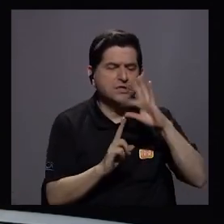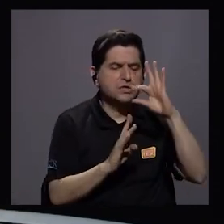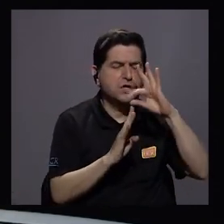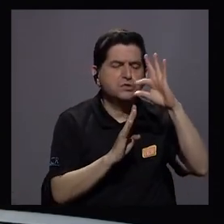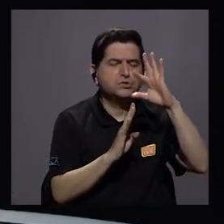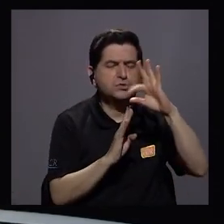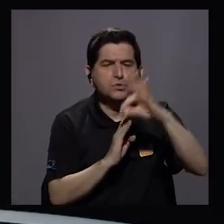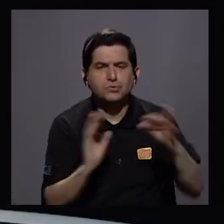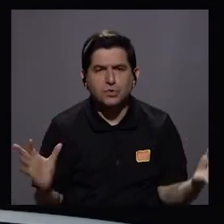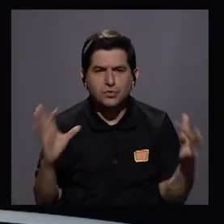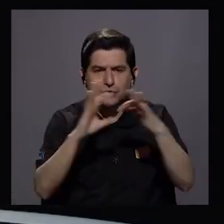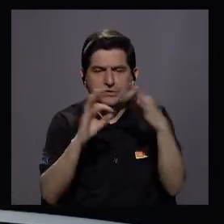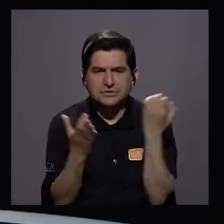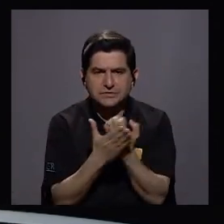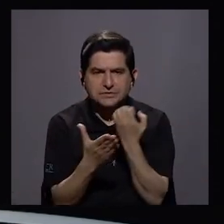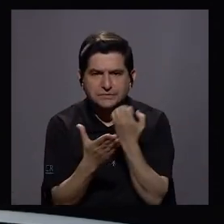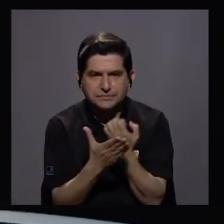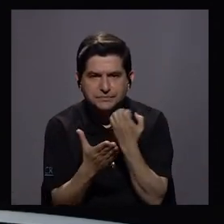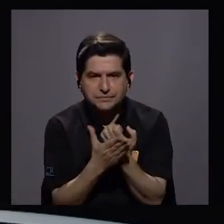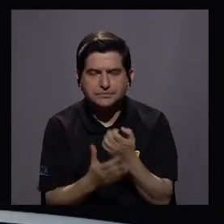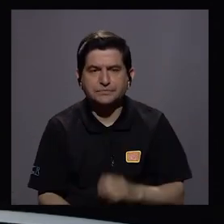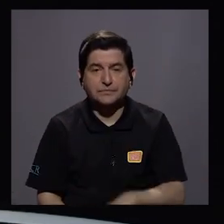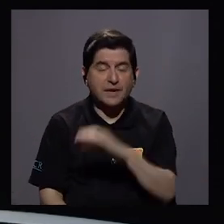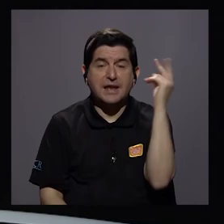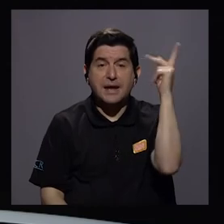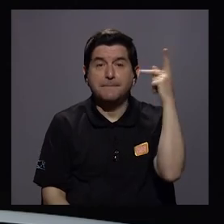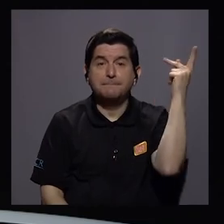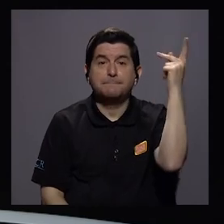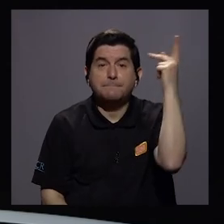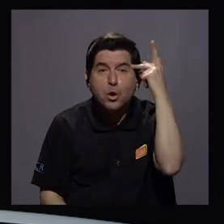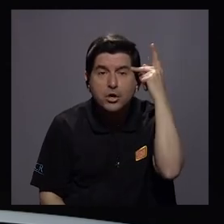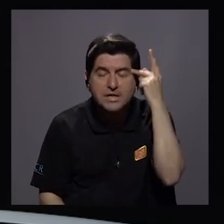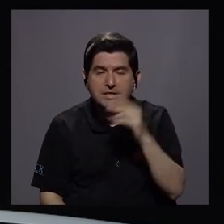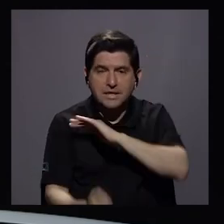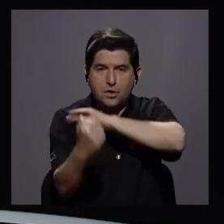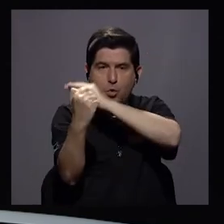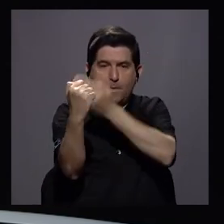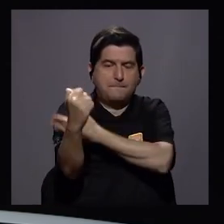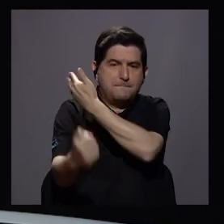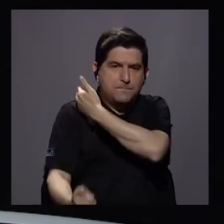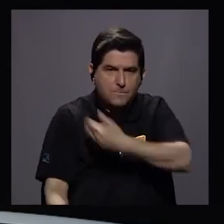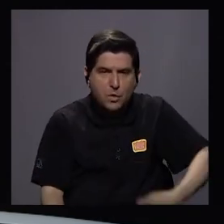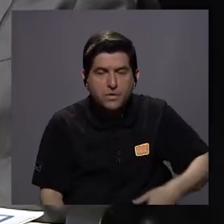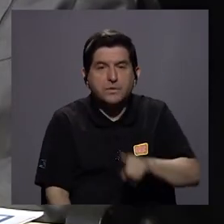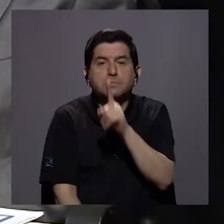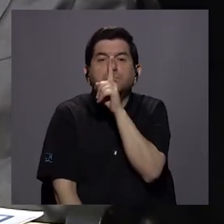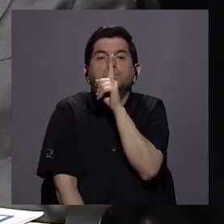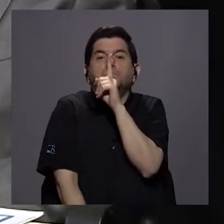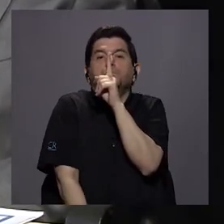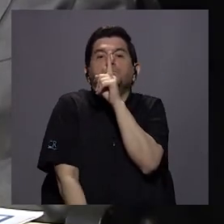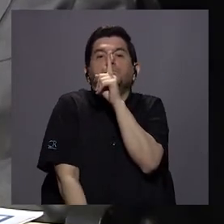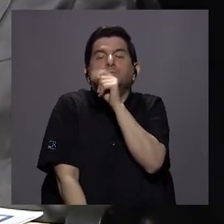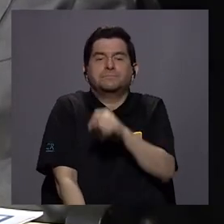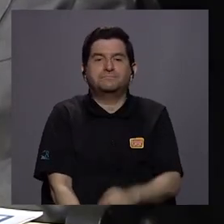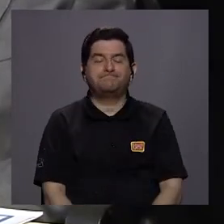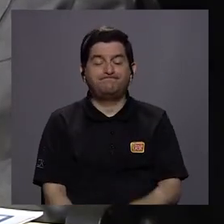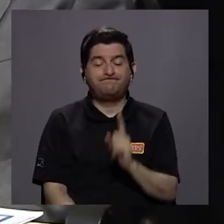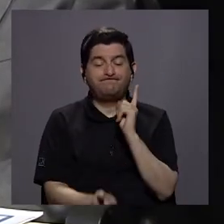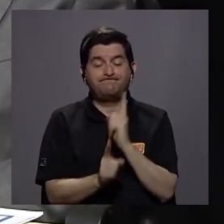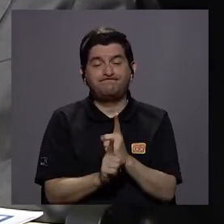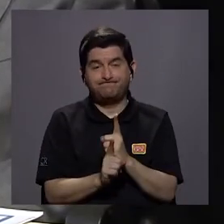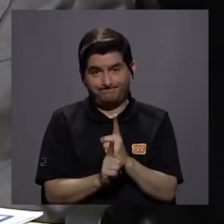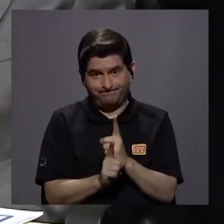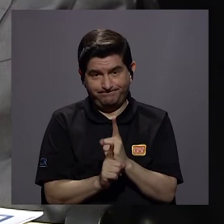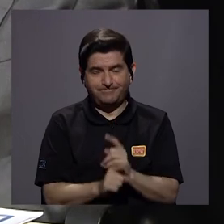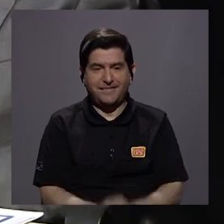opciones a tono de lo económico y en lo político el Ejecutivo en silencio. Sí, efectivamente,